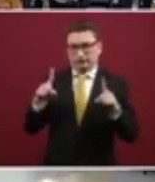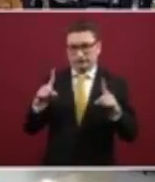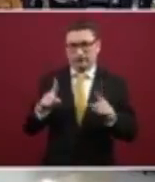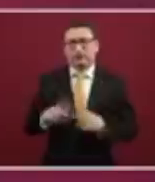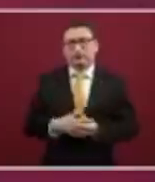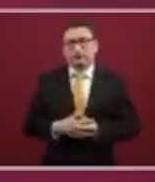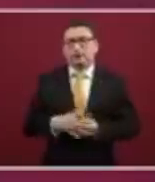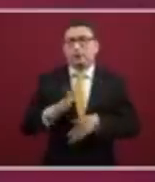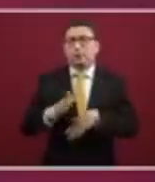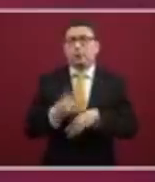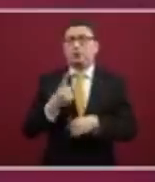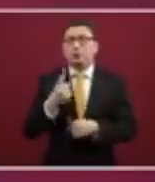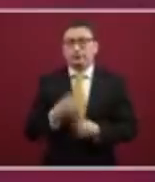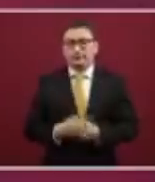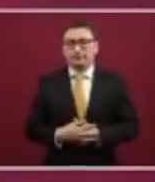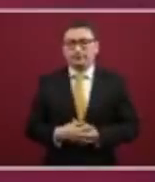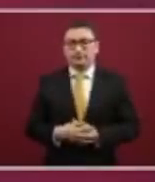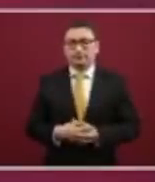Muchas veces